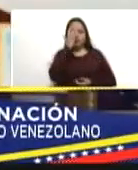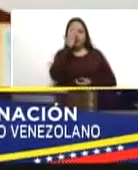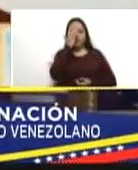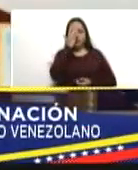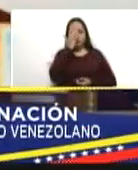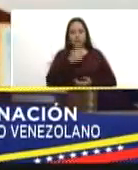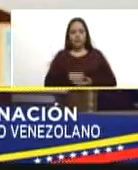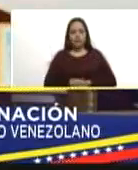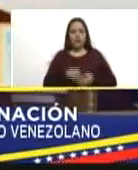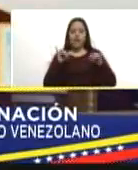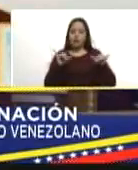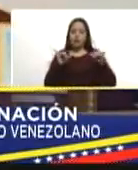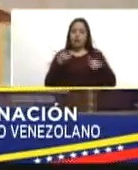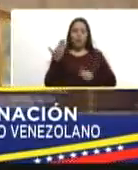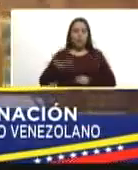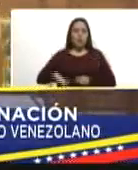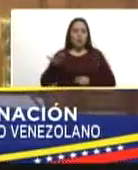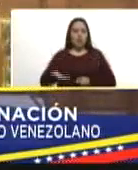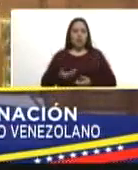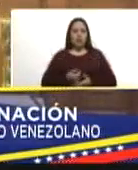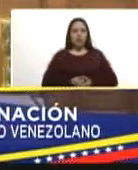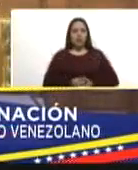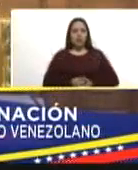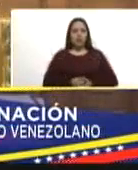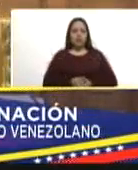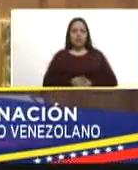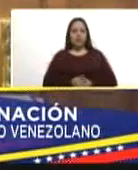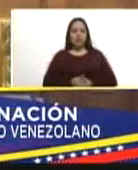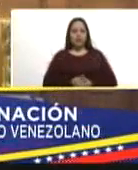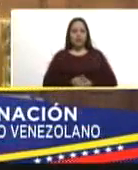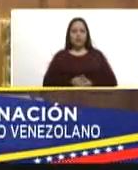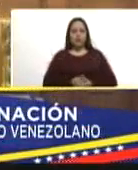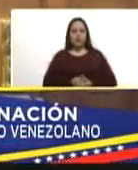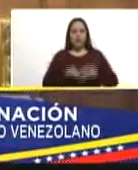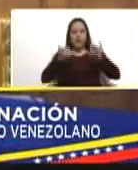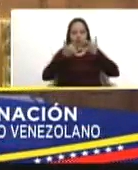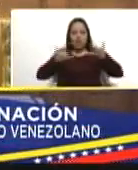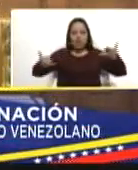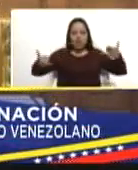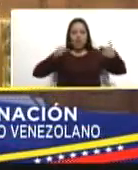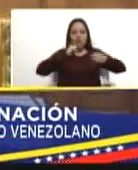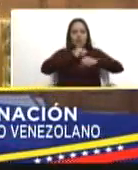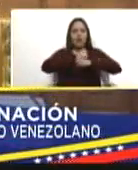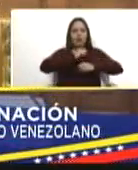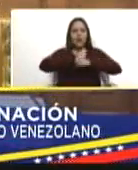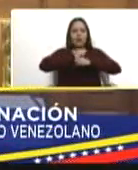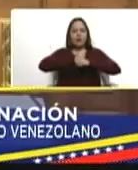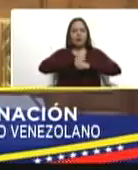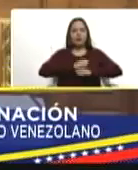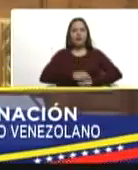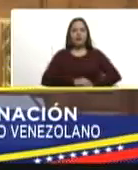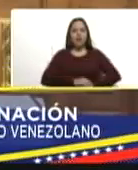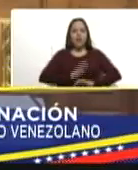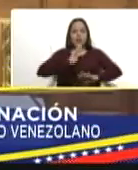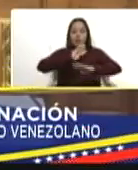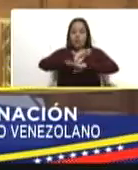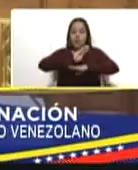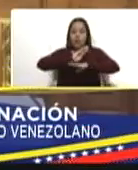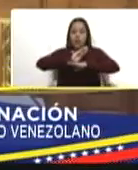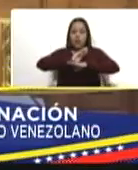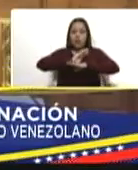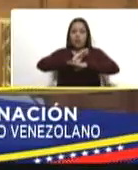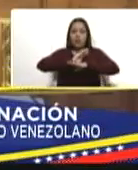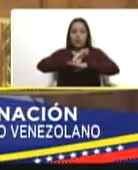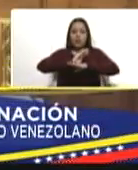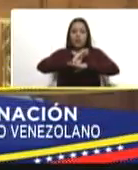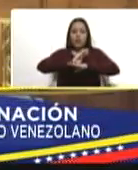por eso es muy importante la línea de acción de cuidar